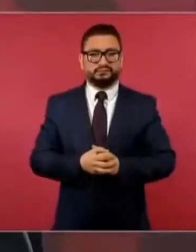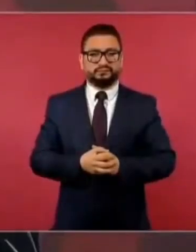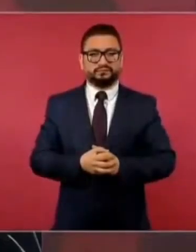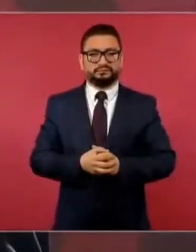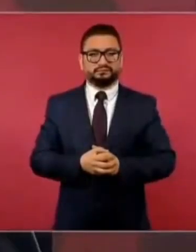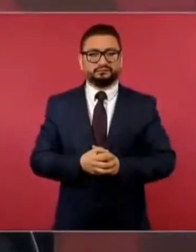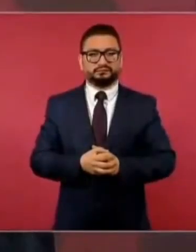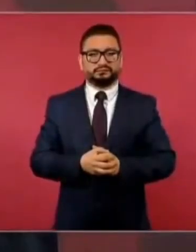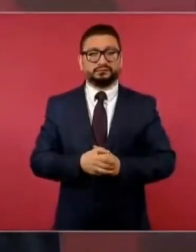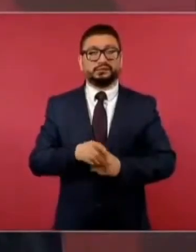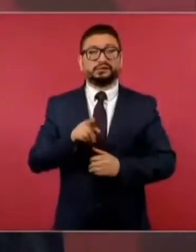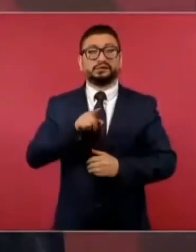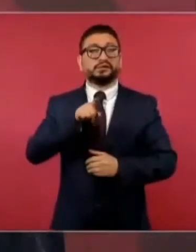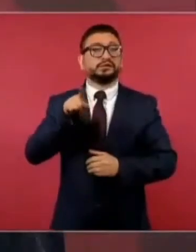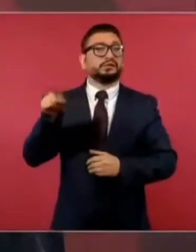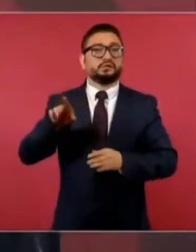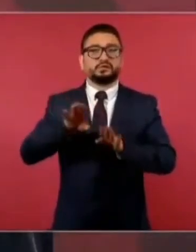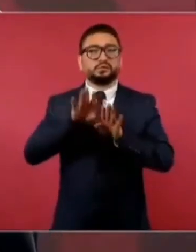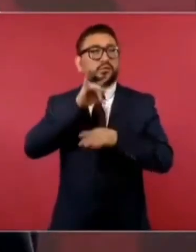obnubilados,